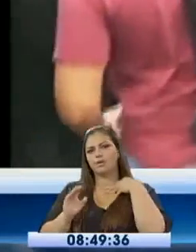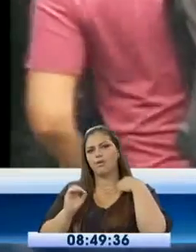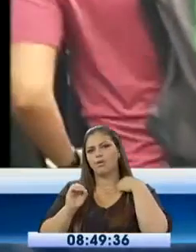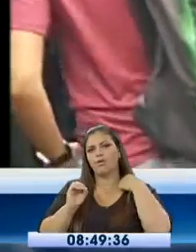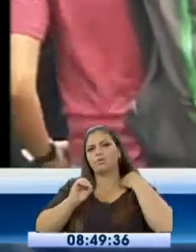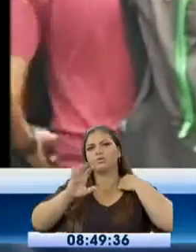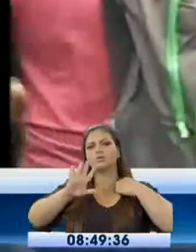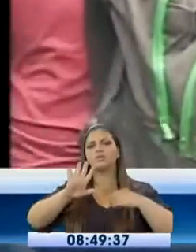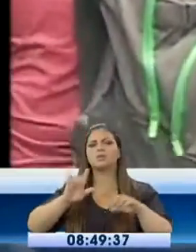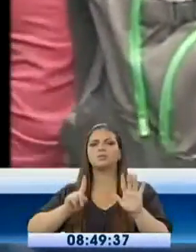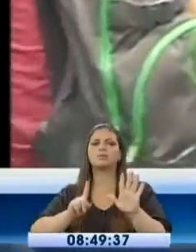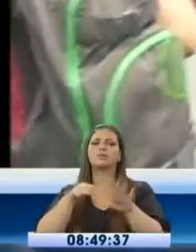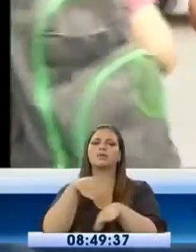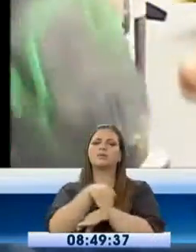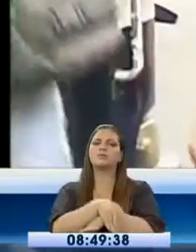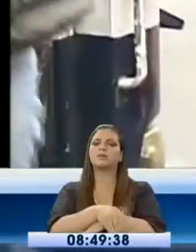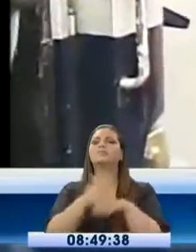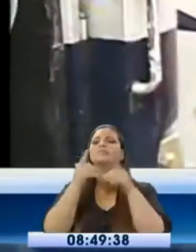tarde.